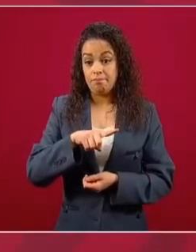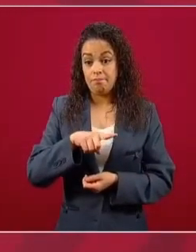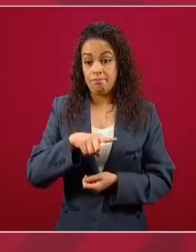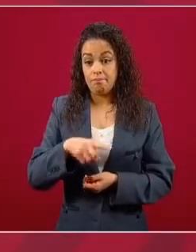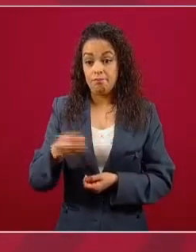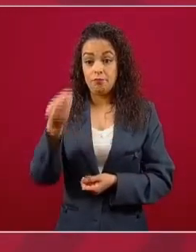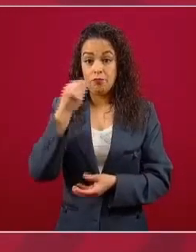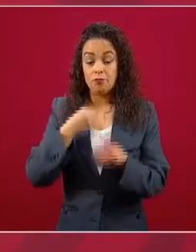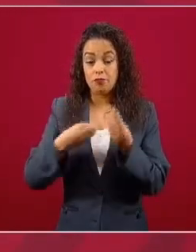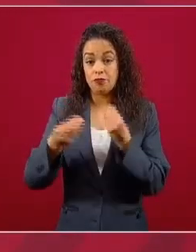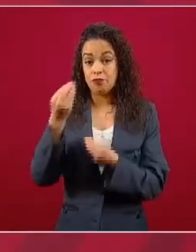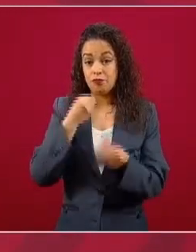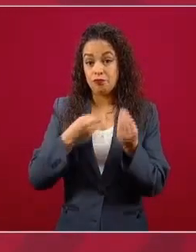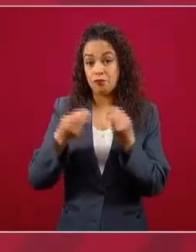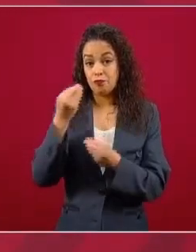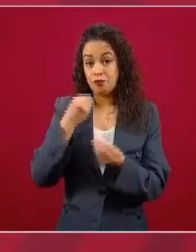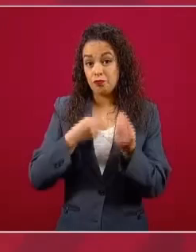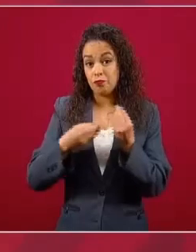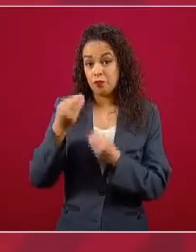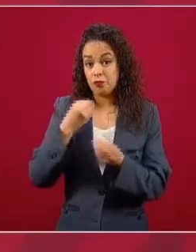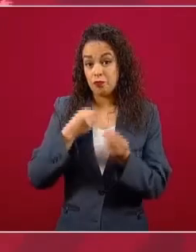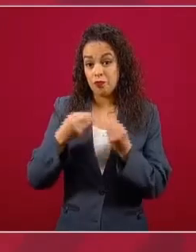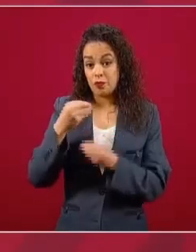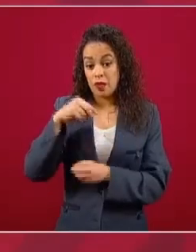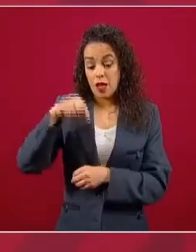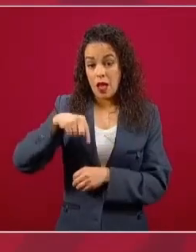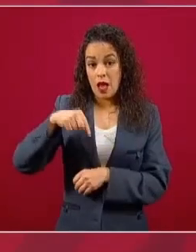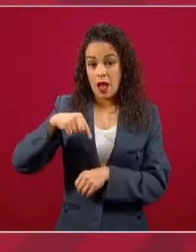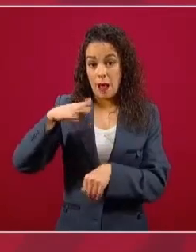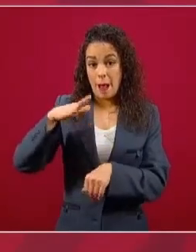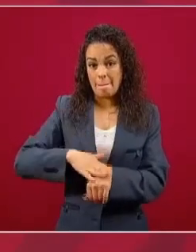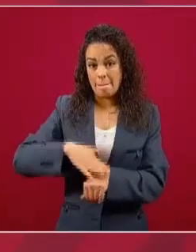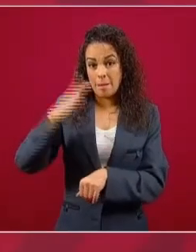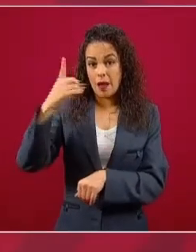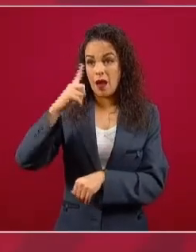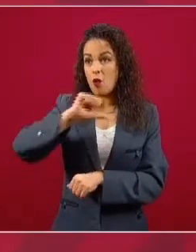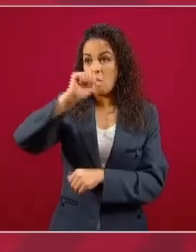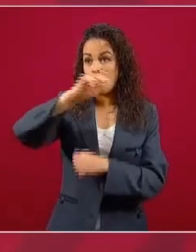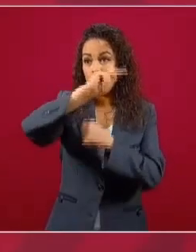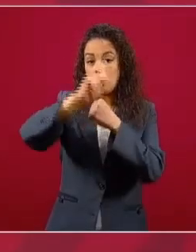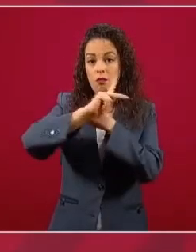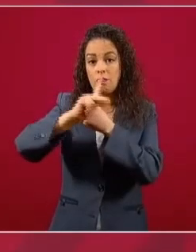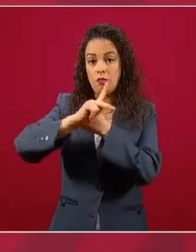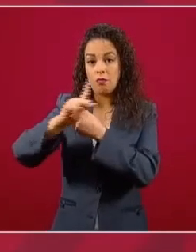más que en otras partes del mundo refrescos